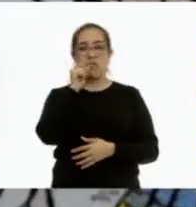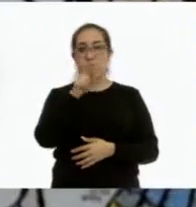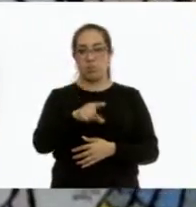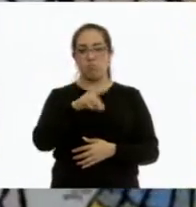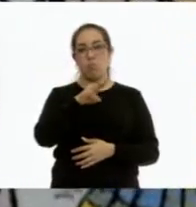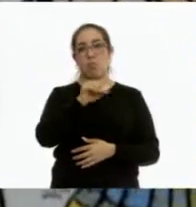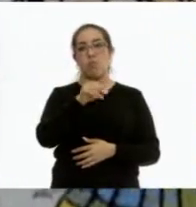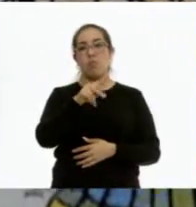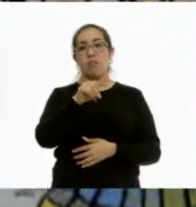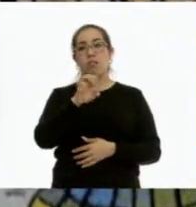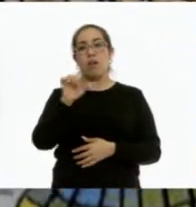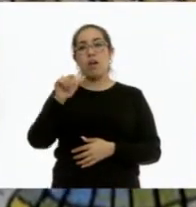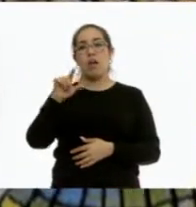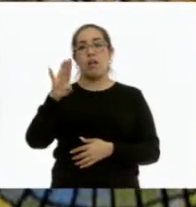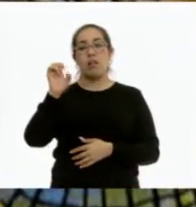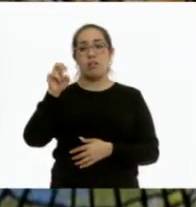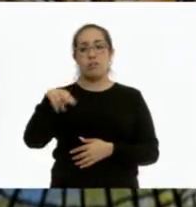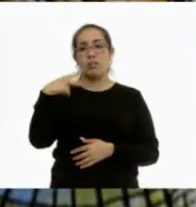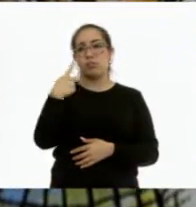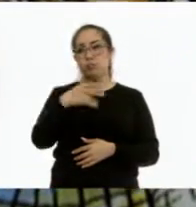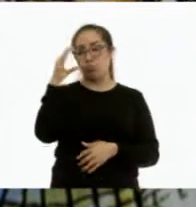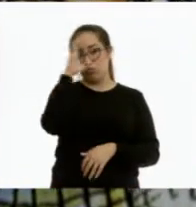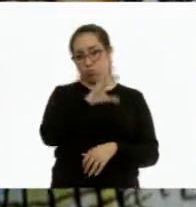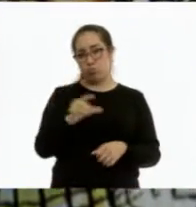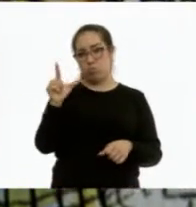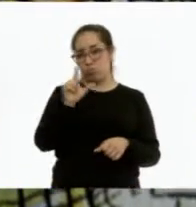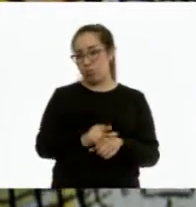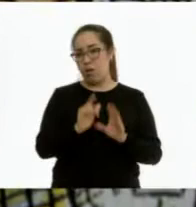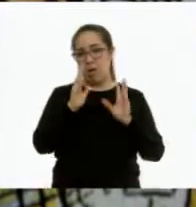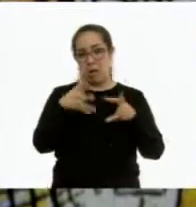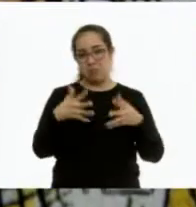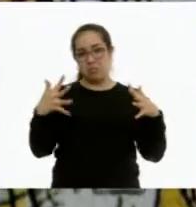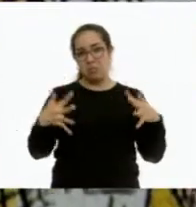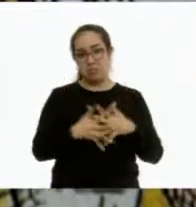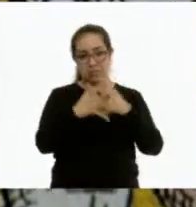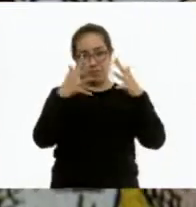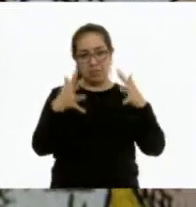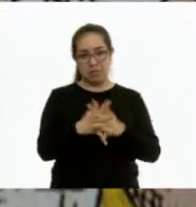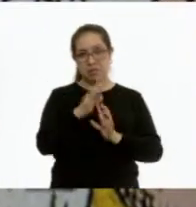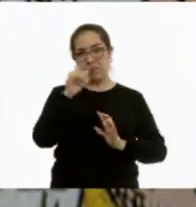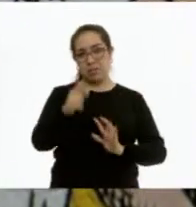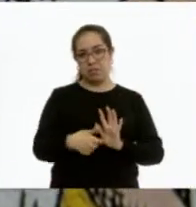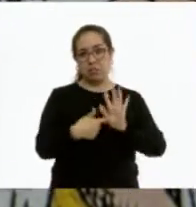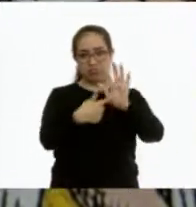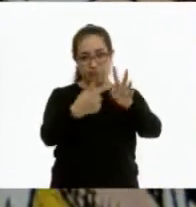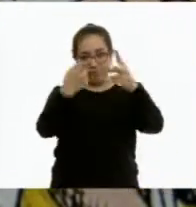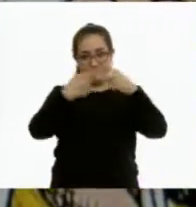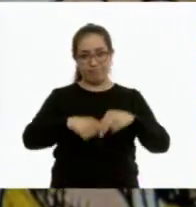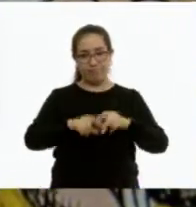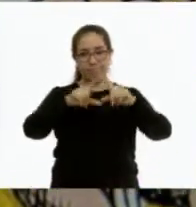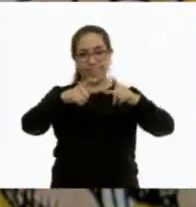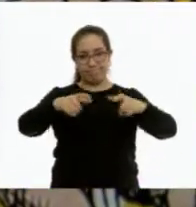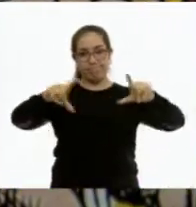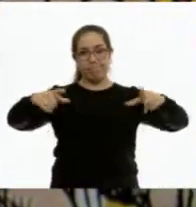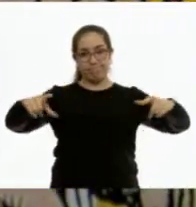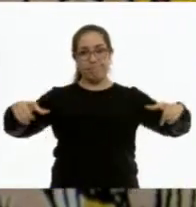para estas culturas tuvo la guerra en la cual, seguramente, se basó su florecimiento.